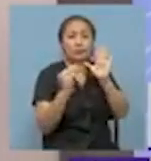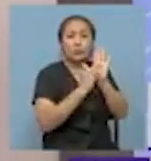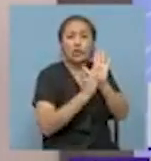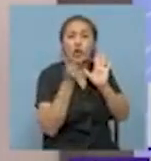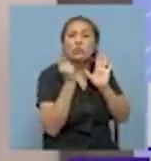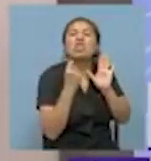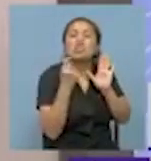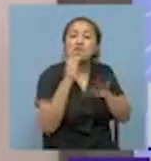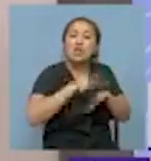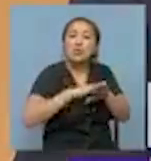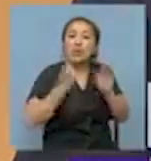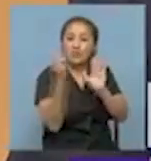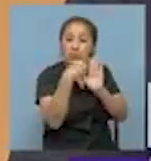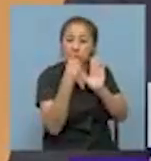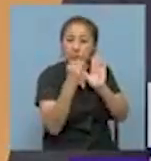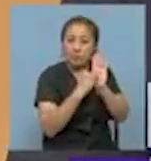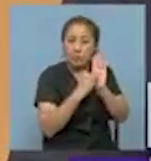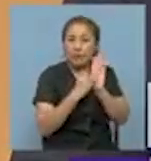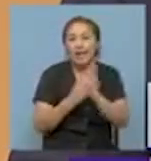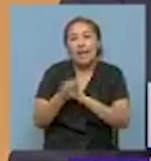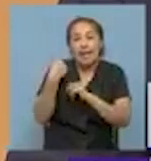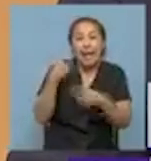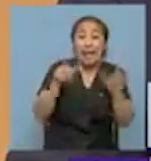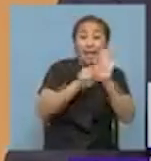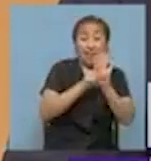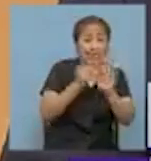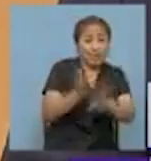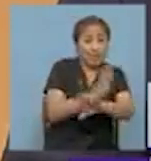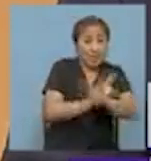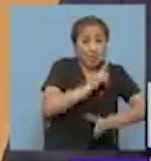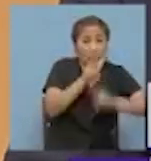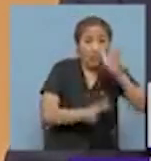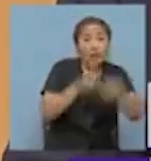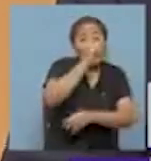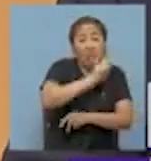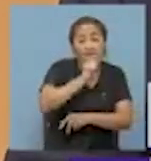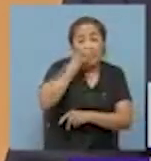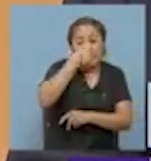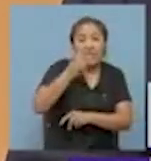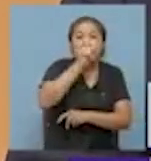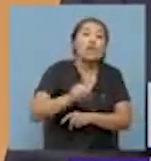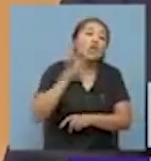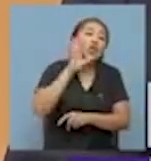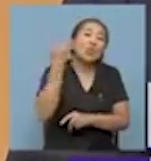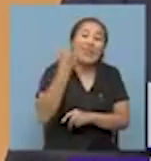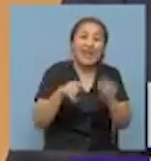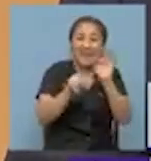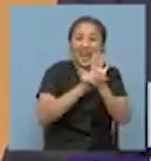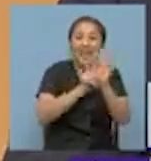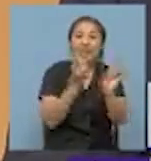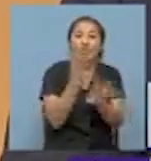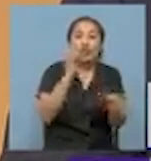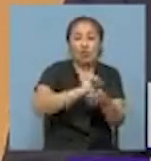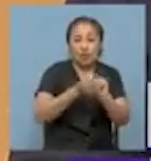sector bueno la secuencia es interesante la ley como decíamos antes la 26 150 no tenía ideología de género después